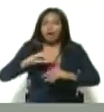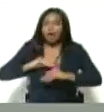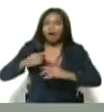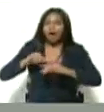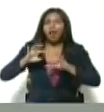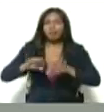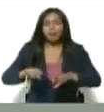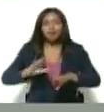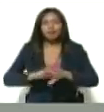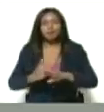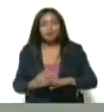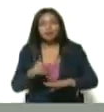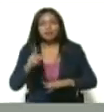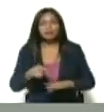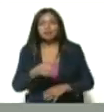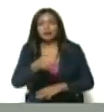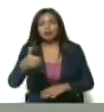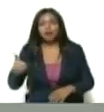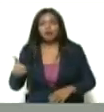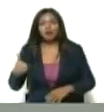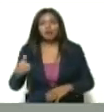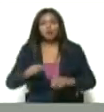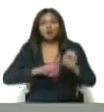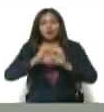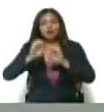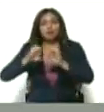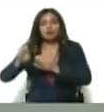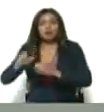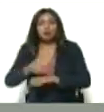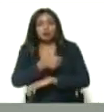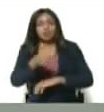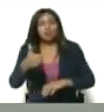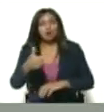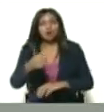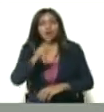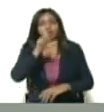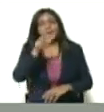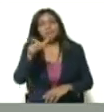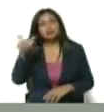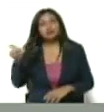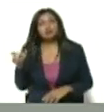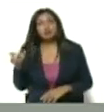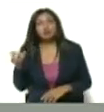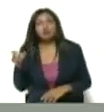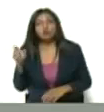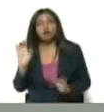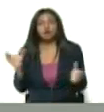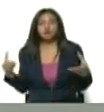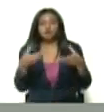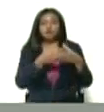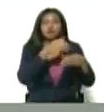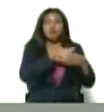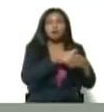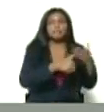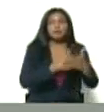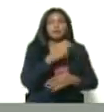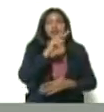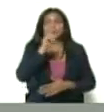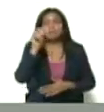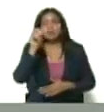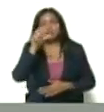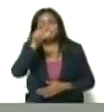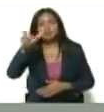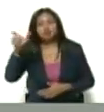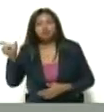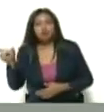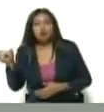además, por cada paciente que diagnostiquen, por cada un paciente que diagnostiquen y lo aíslen, pues son más de 20 pacientes, más de